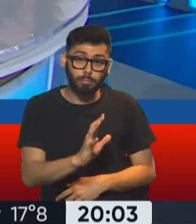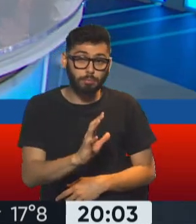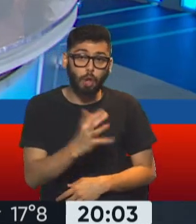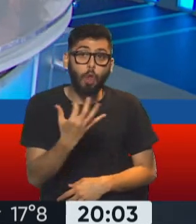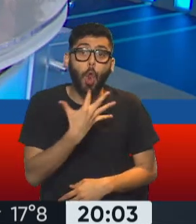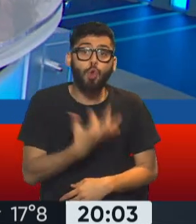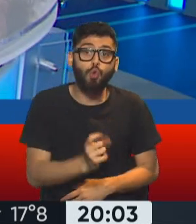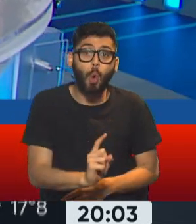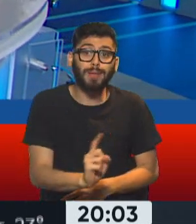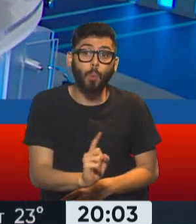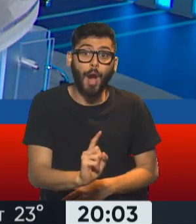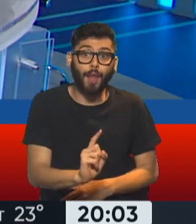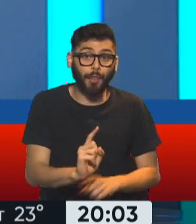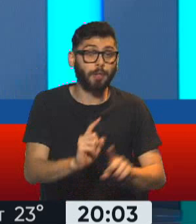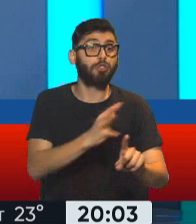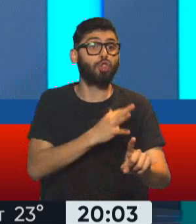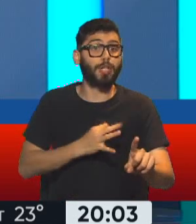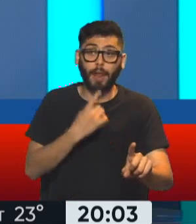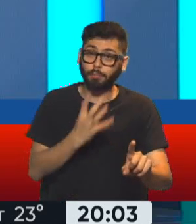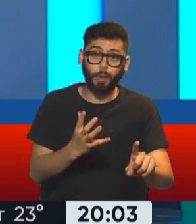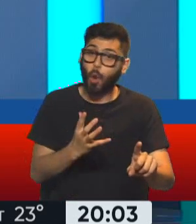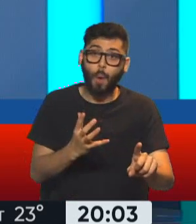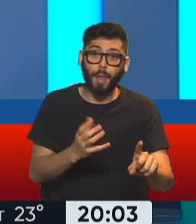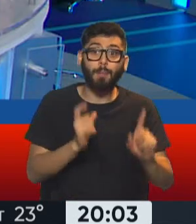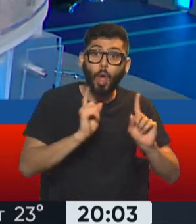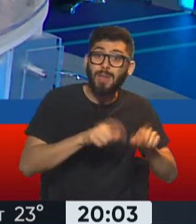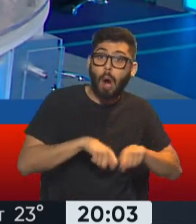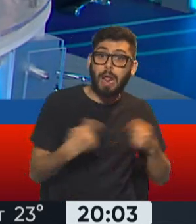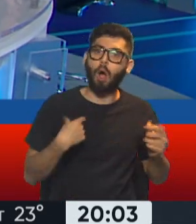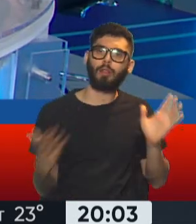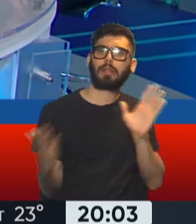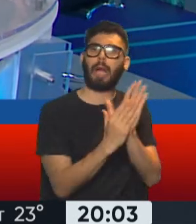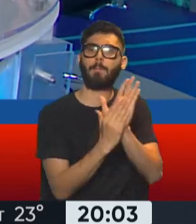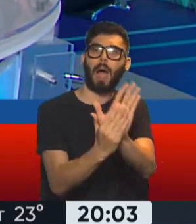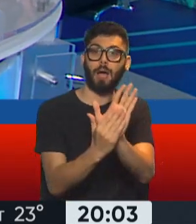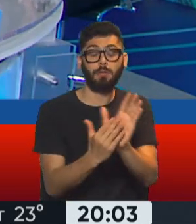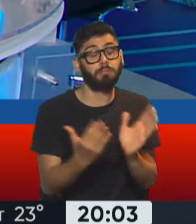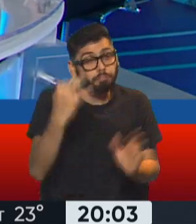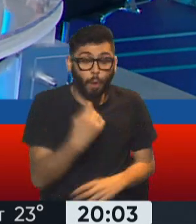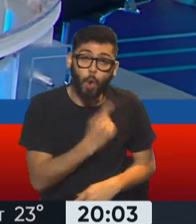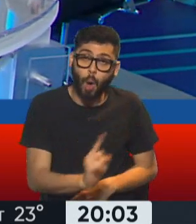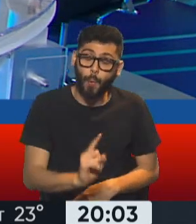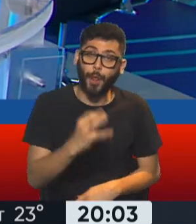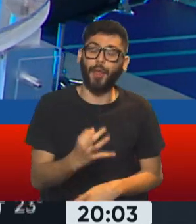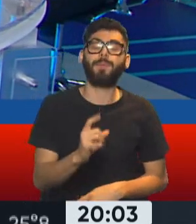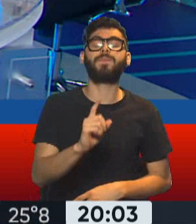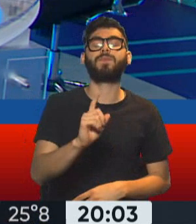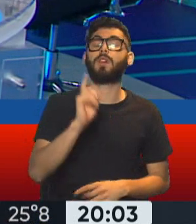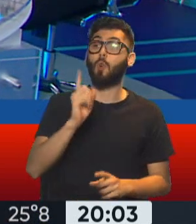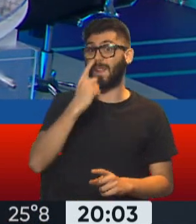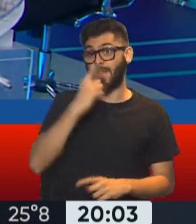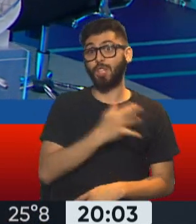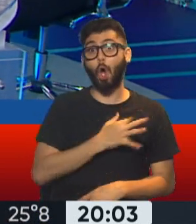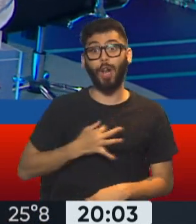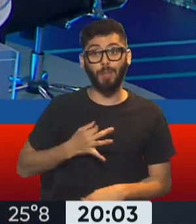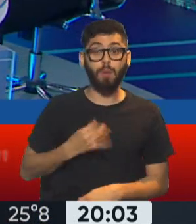Fue tapa de una fake news. Georgina dice, no hemos tomado ninguna decisión. No hemos tomado ninguna decisión. Interesante, bueno, la posición de Cristalina Cristalina Georgieva, primero porque se